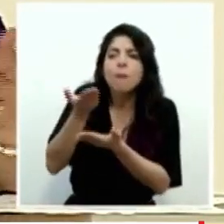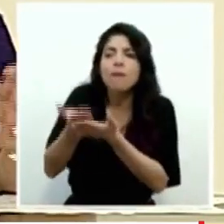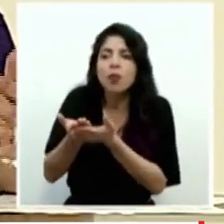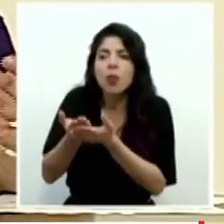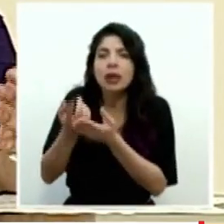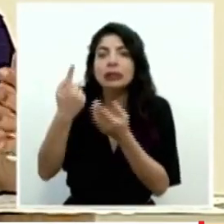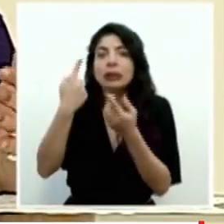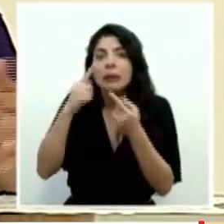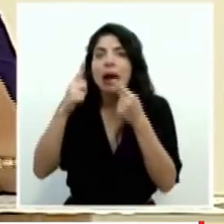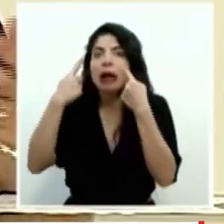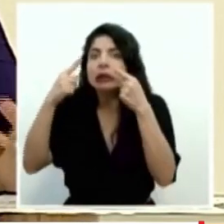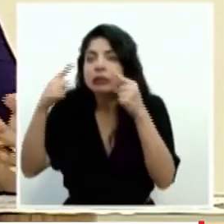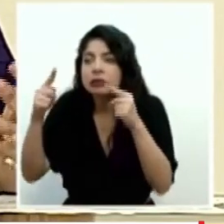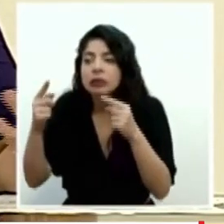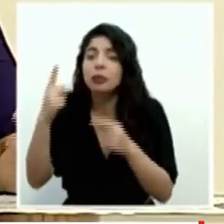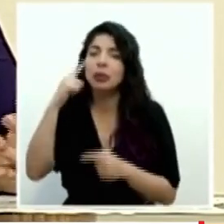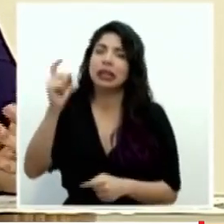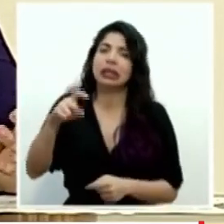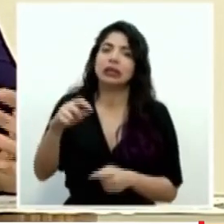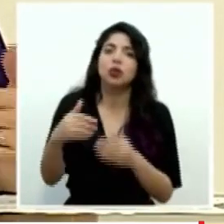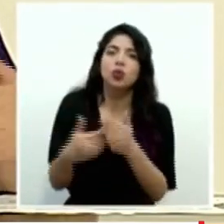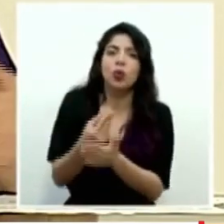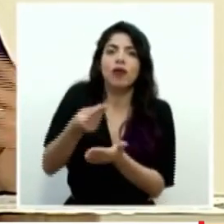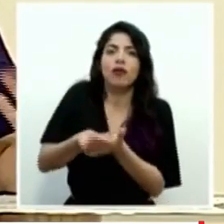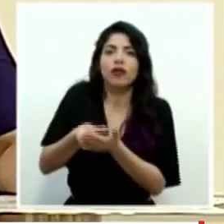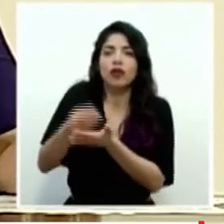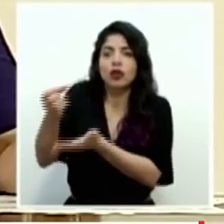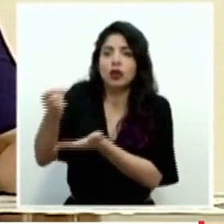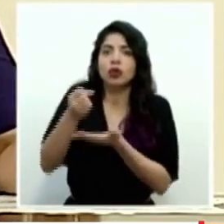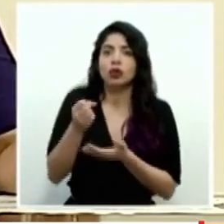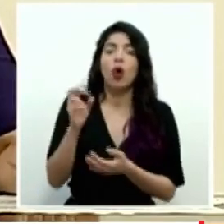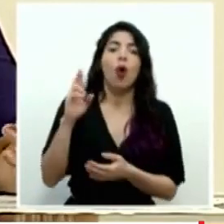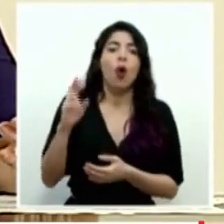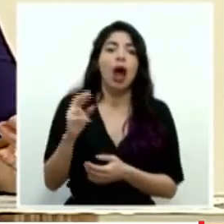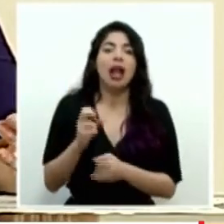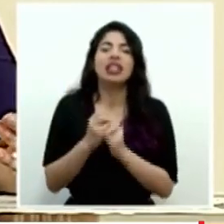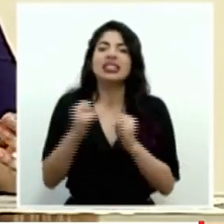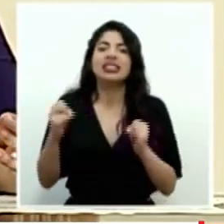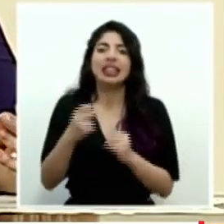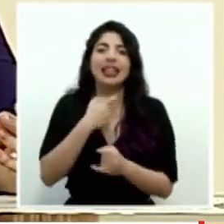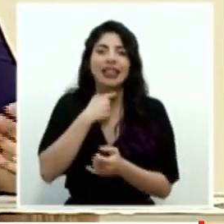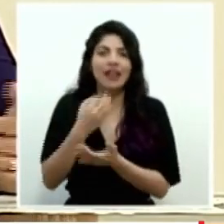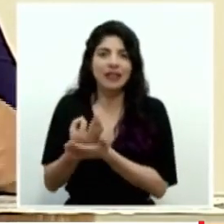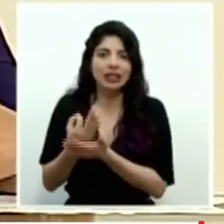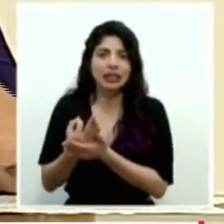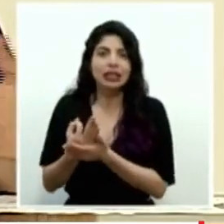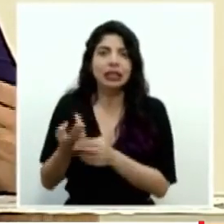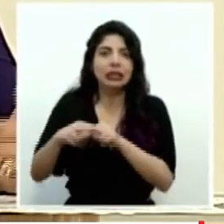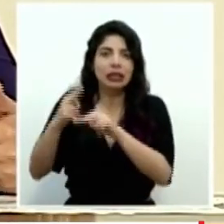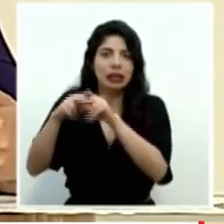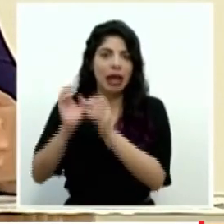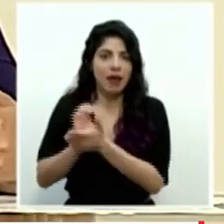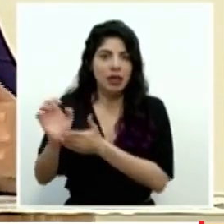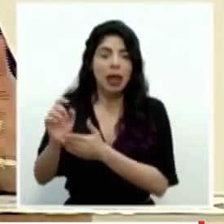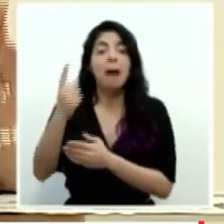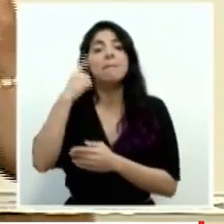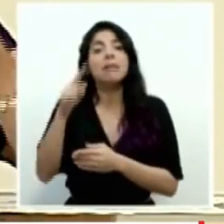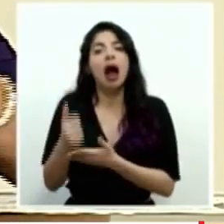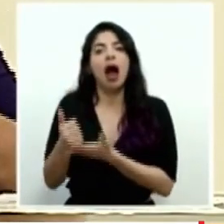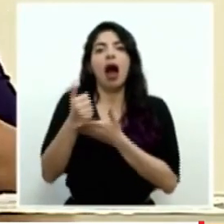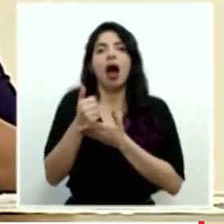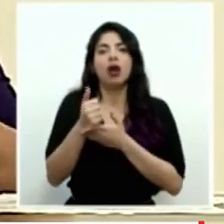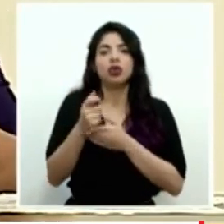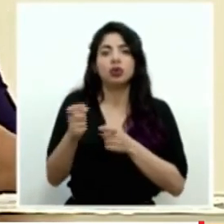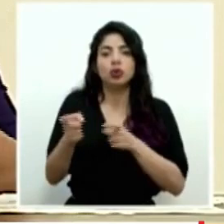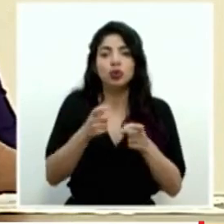sea viable, pero que garantice una nueva fuente de recursos, ojalá no deficitaria, para poder entonces contener y para